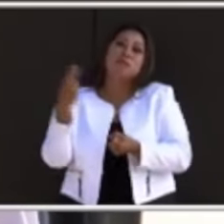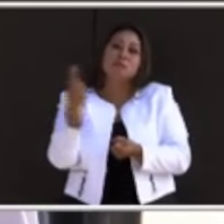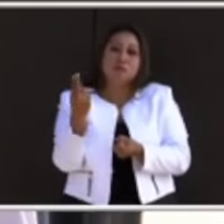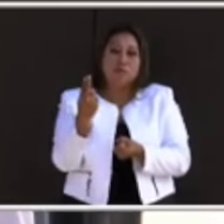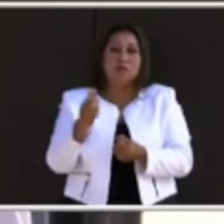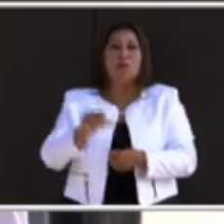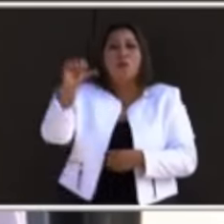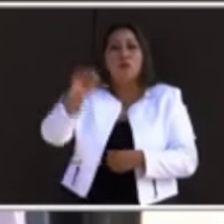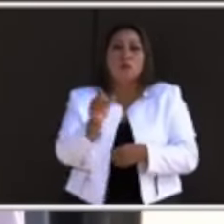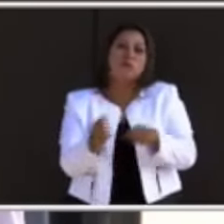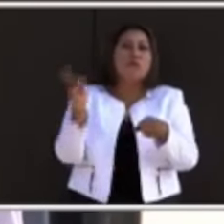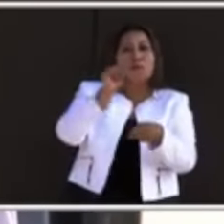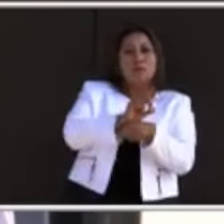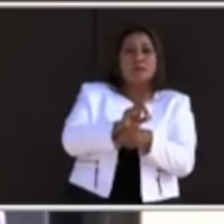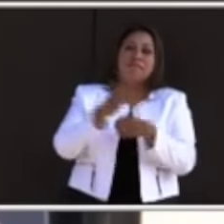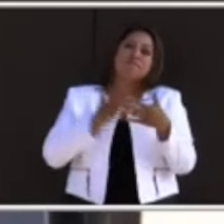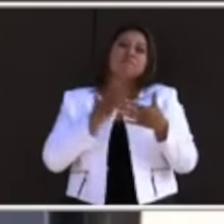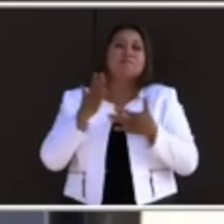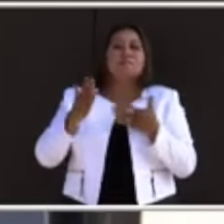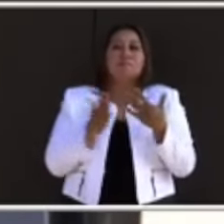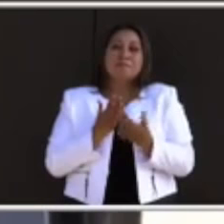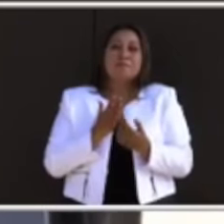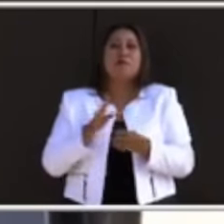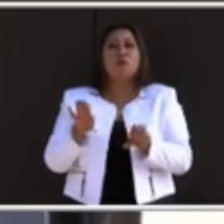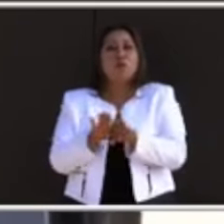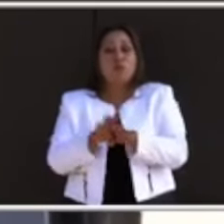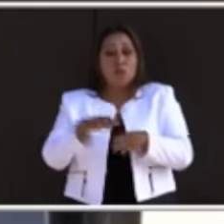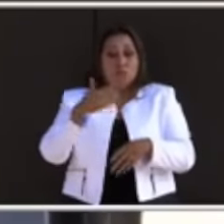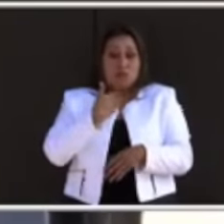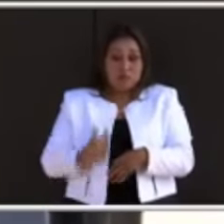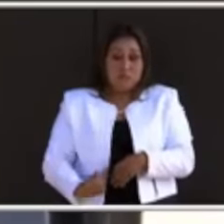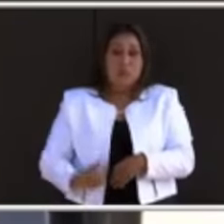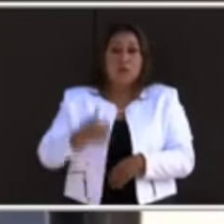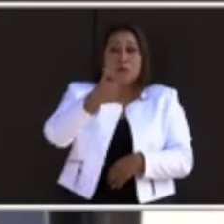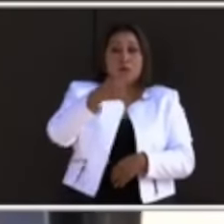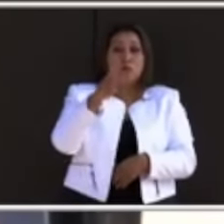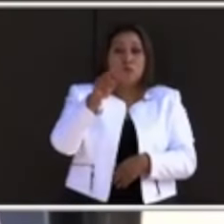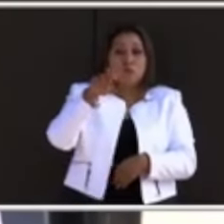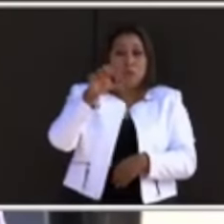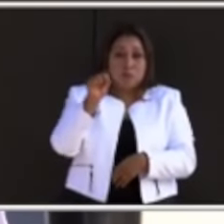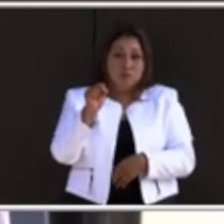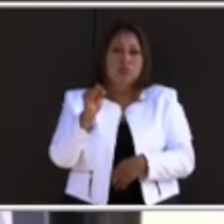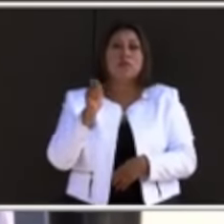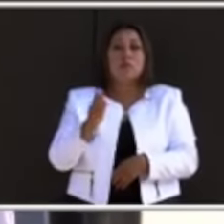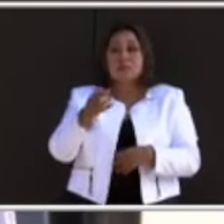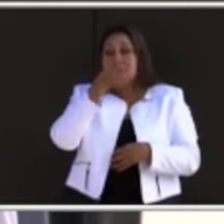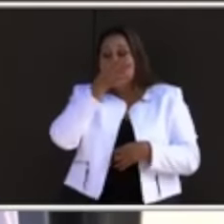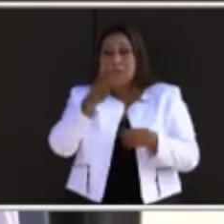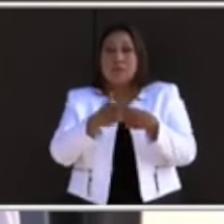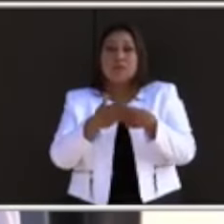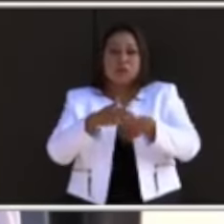particularmente grato para el gobernador Yunes, no solo porque en unas cuantas horas iniciará mi